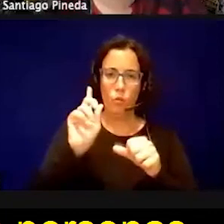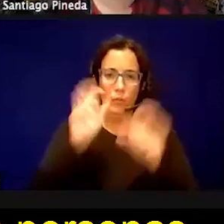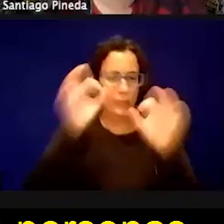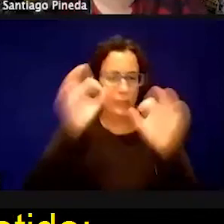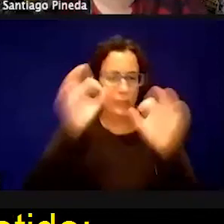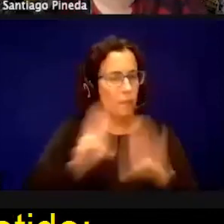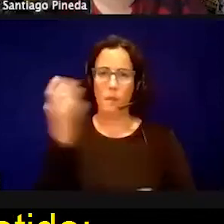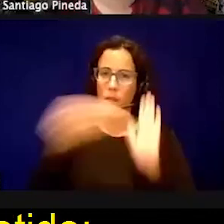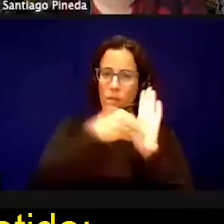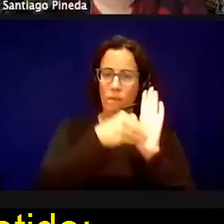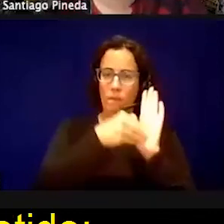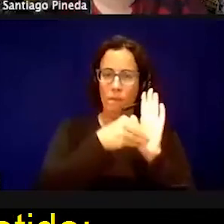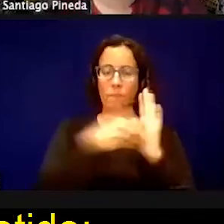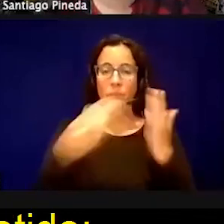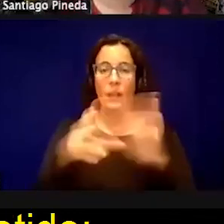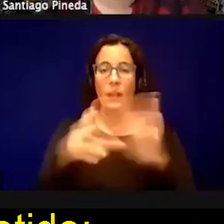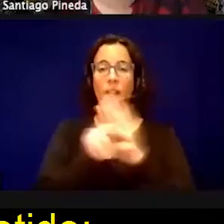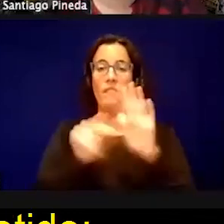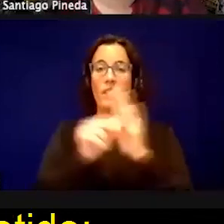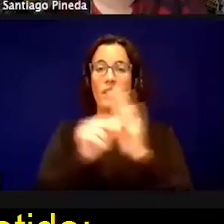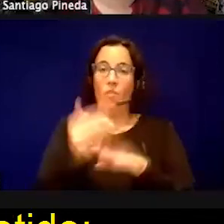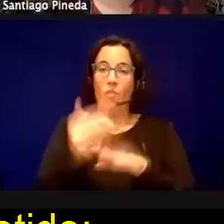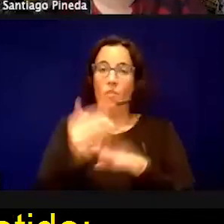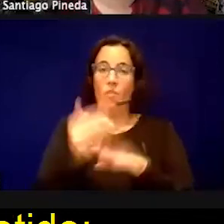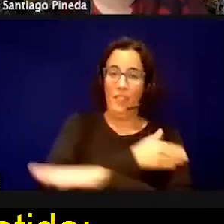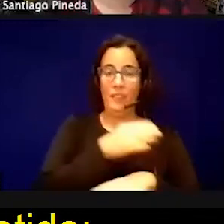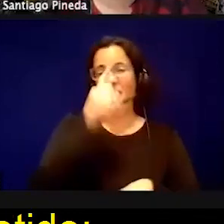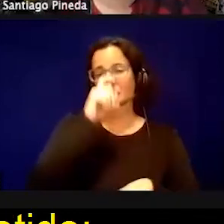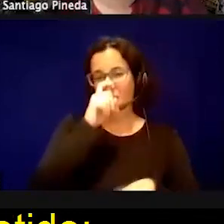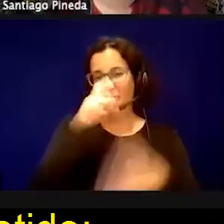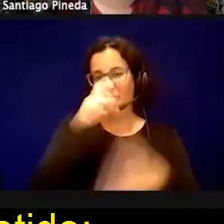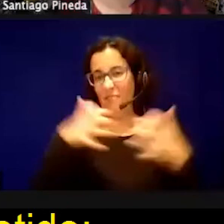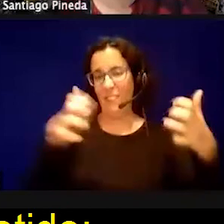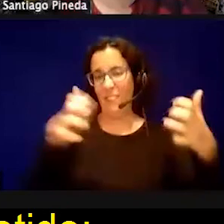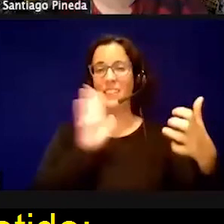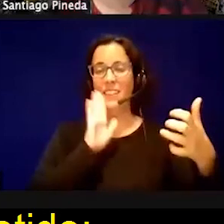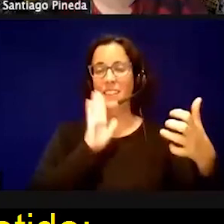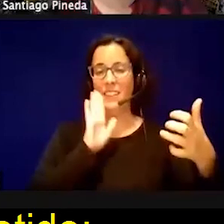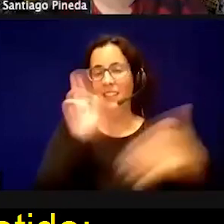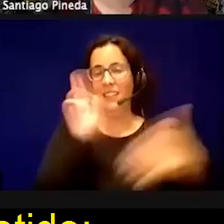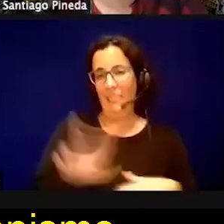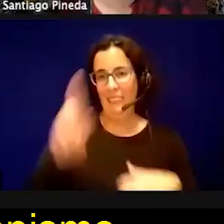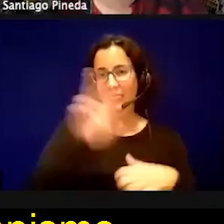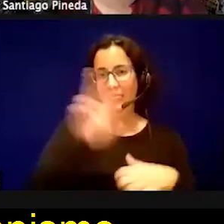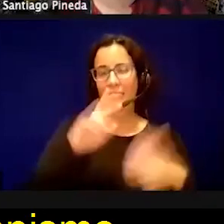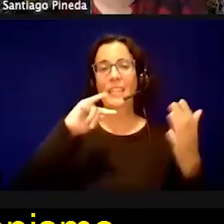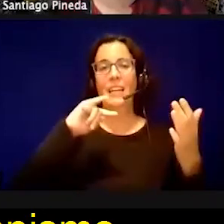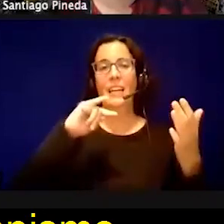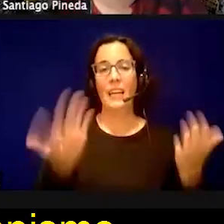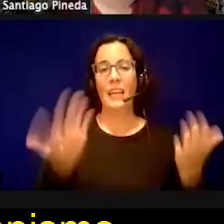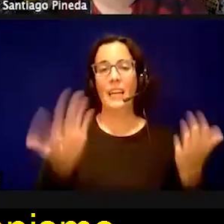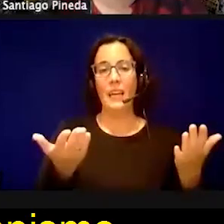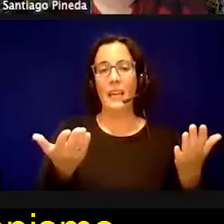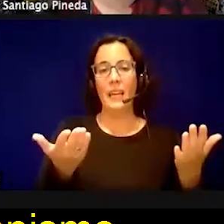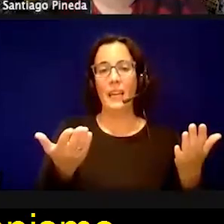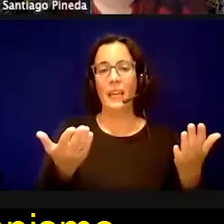paso al vídeo, solo recordar esa frase que ya he repetido anteriormente, del gran arquitecto Álvaro Siza, y que dice que si se ignoran